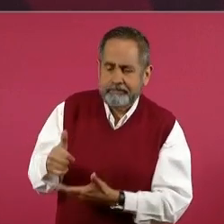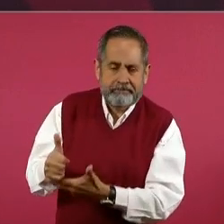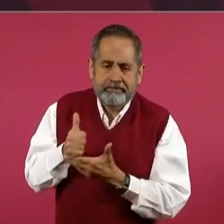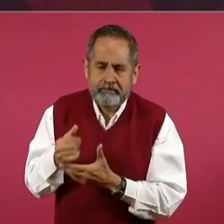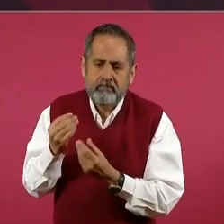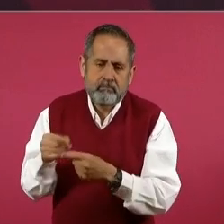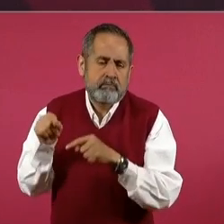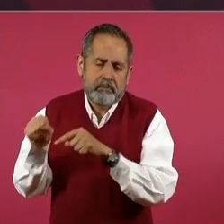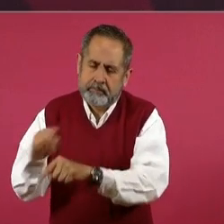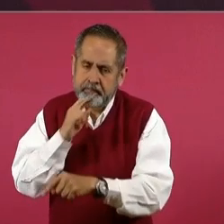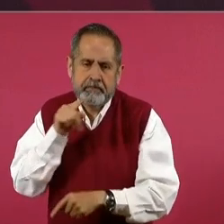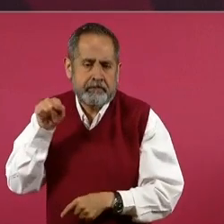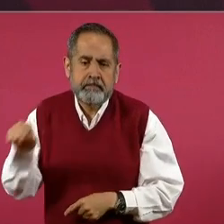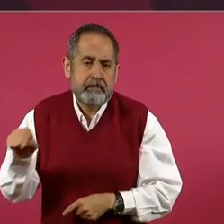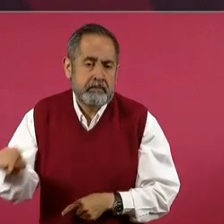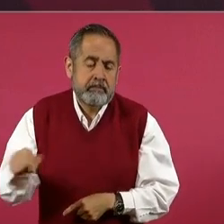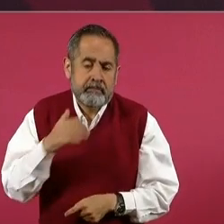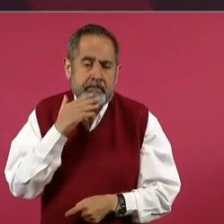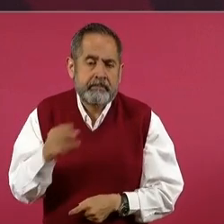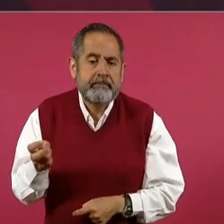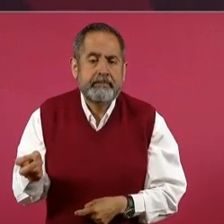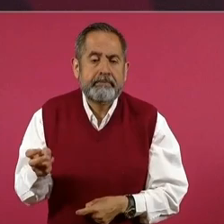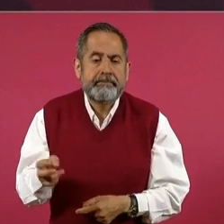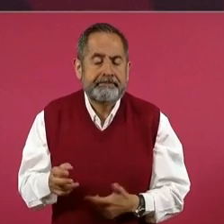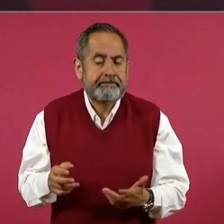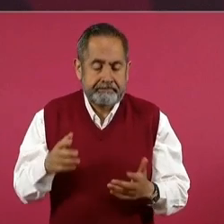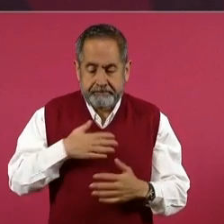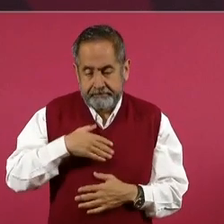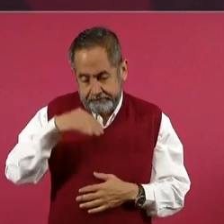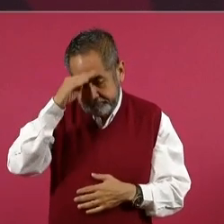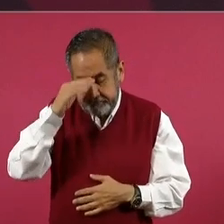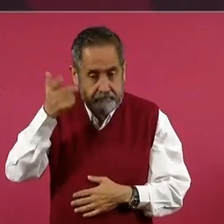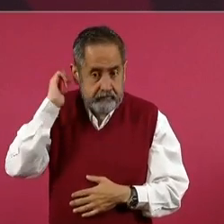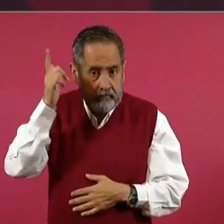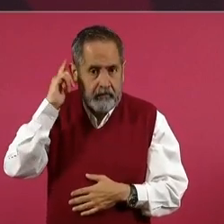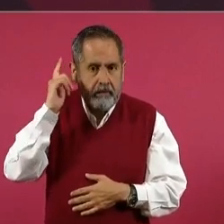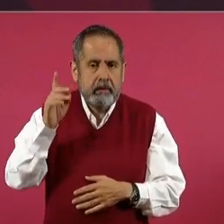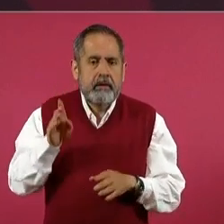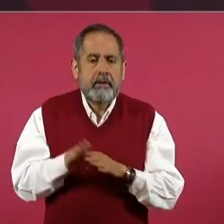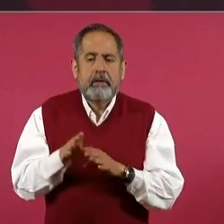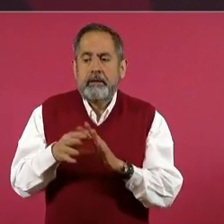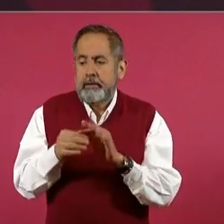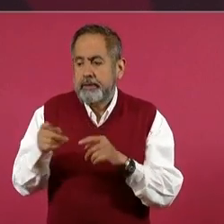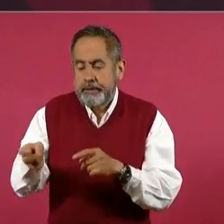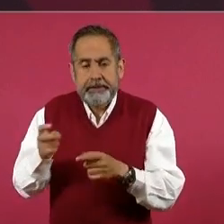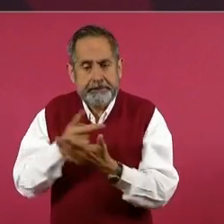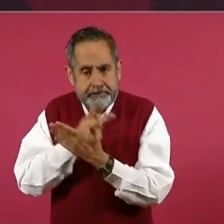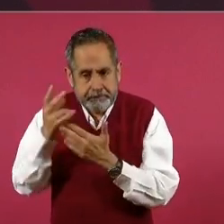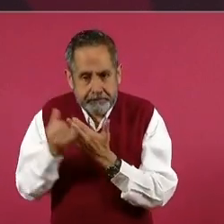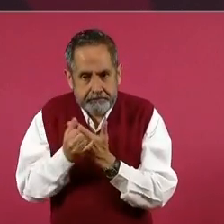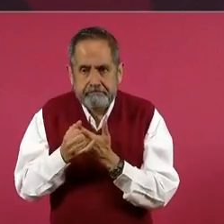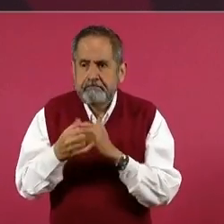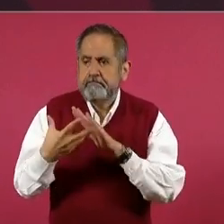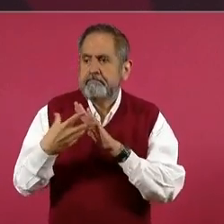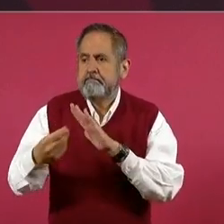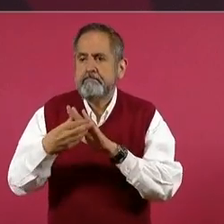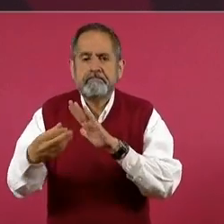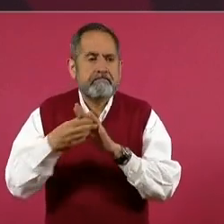mucho. Y yo espero que este proyecto se